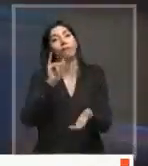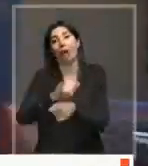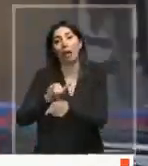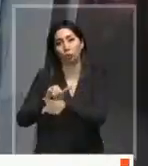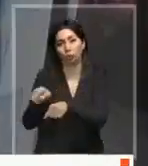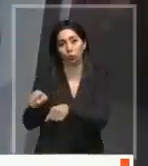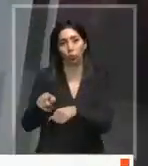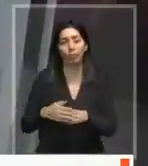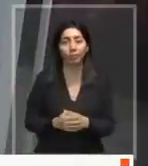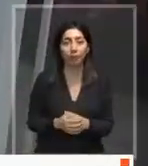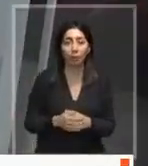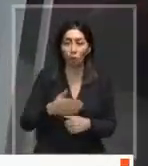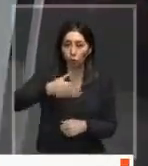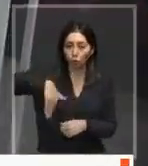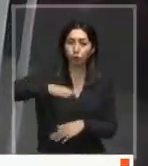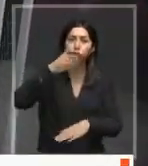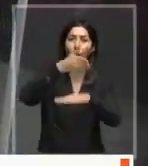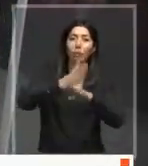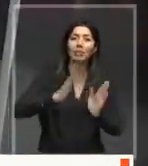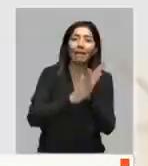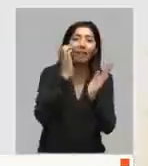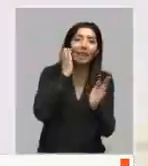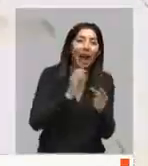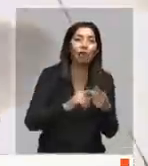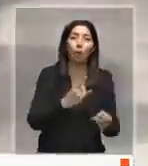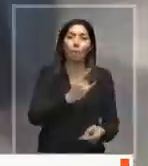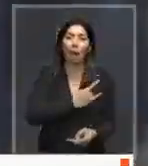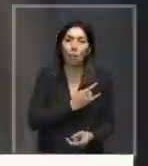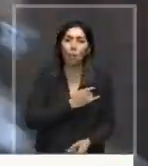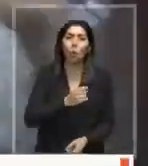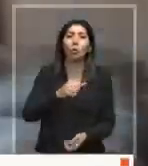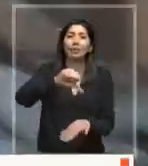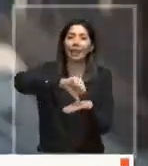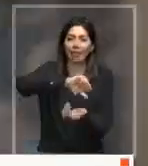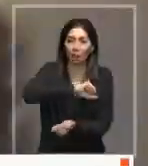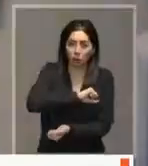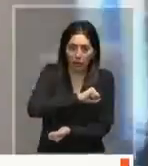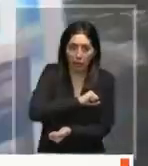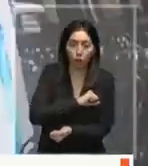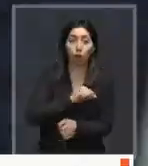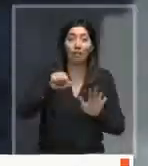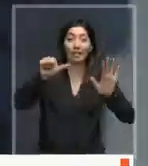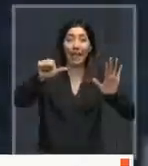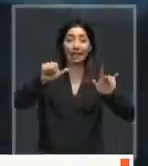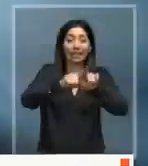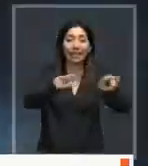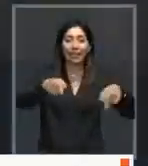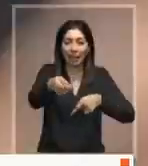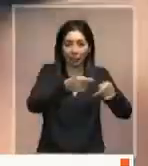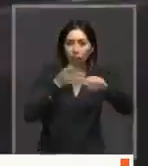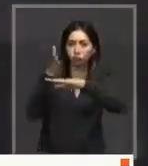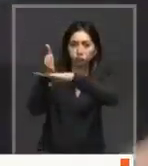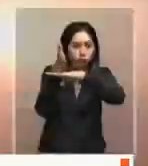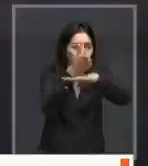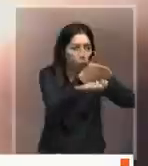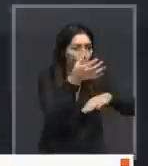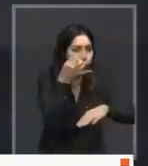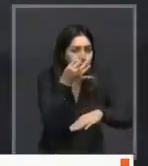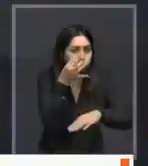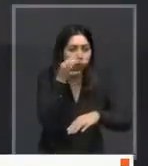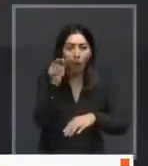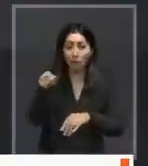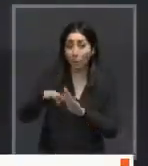Hicimos el recorrido: San Bernardo, Maipú, Santiago Centro, 6 tiendas en total. Selma.